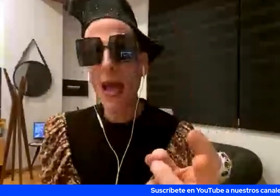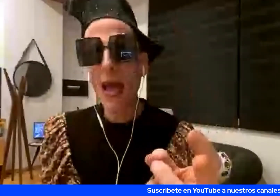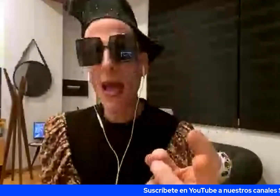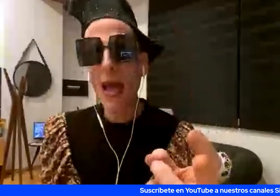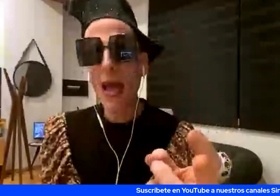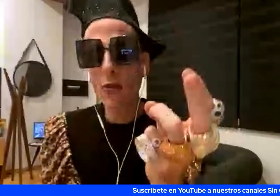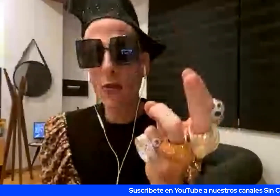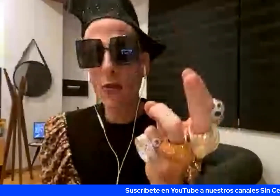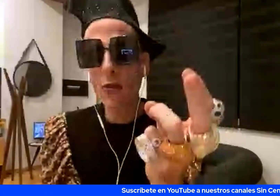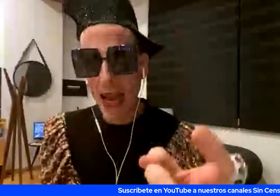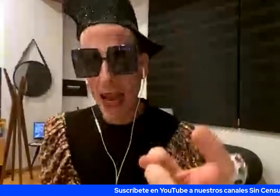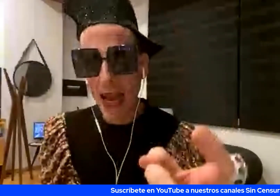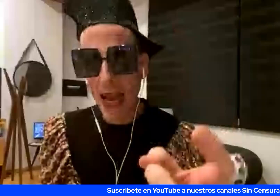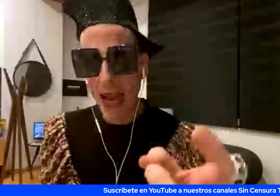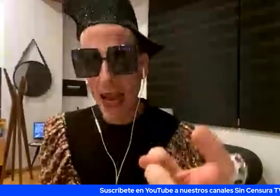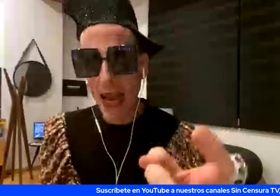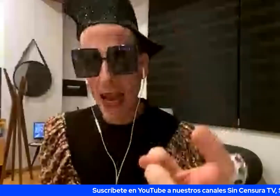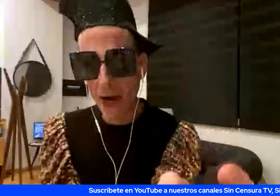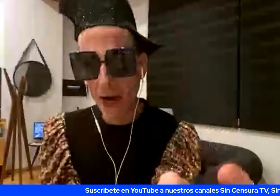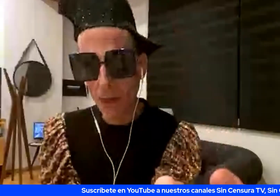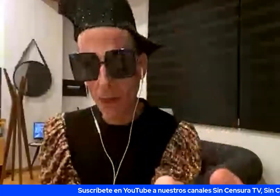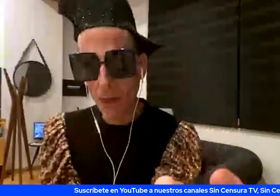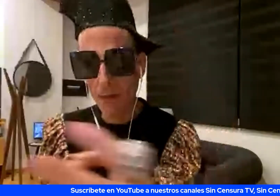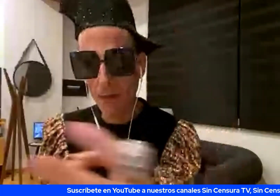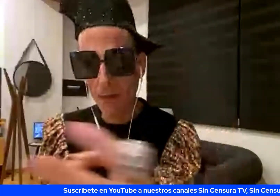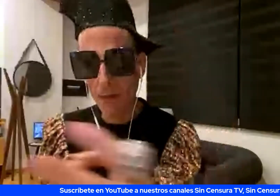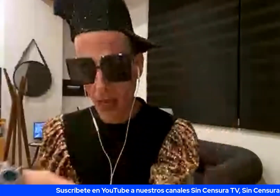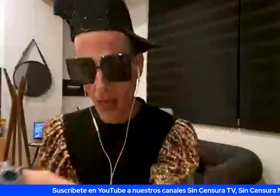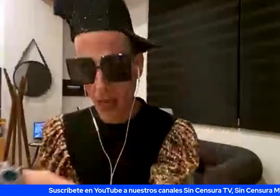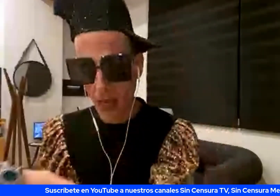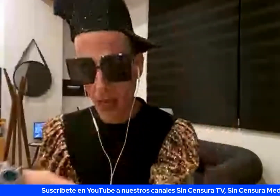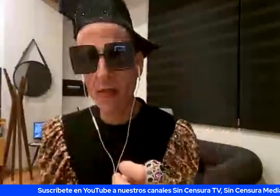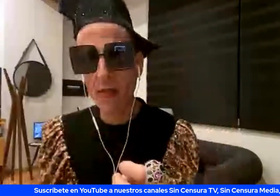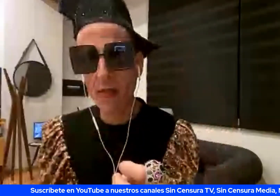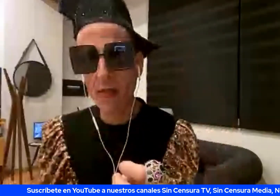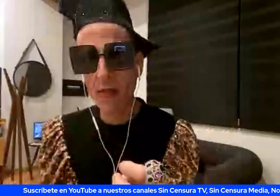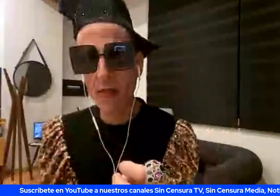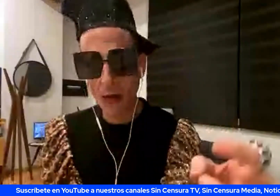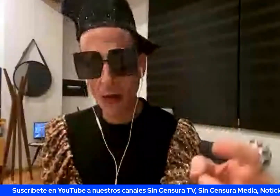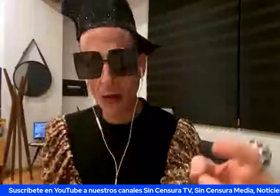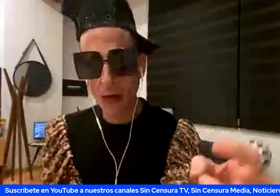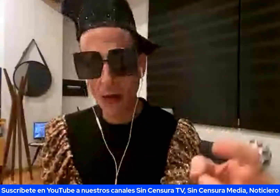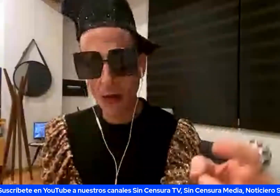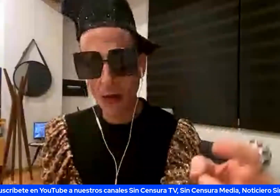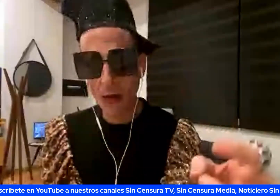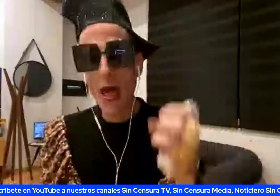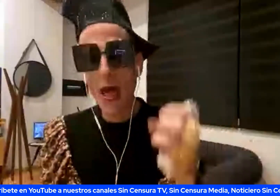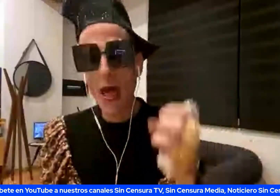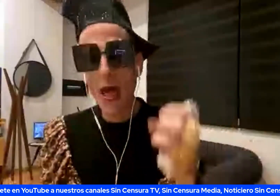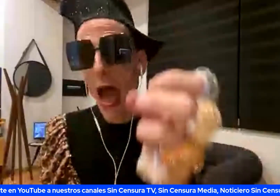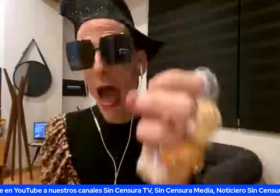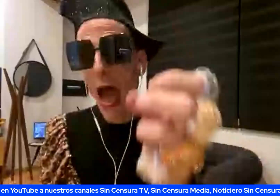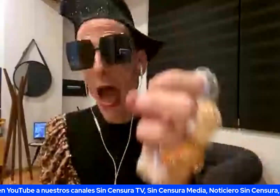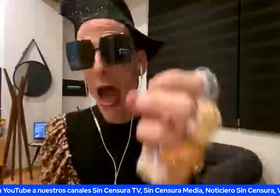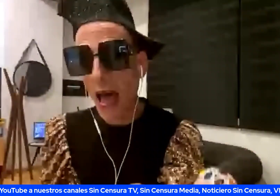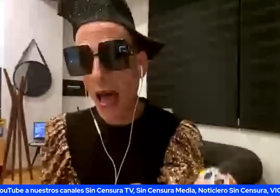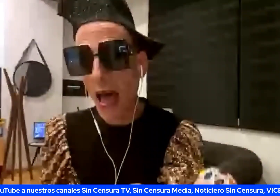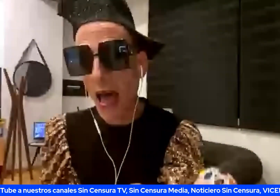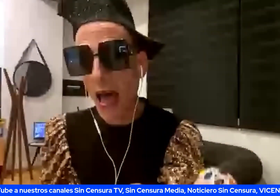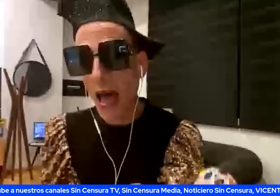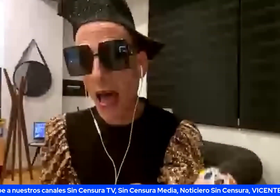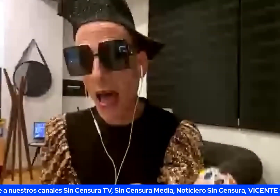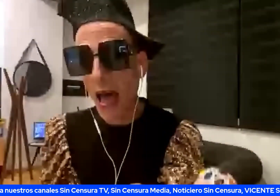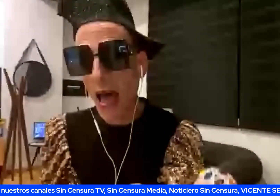ha estado como secretaria de gobierno en el medio ambiente con Andrés Manuel López Obrador. Ha